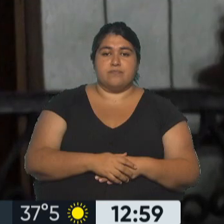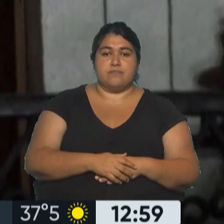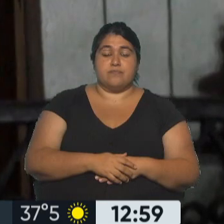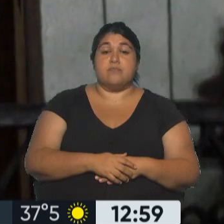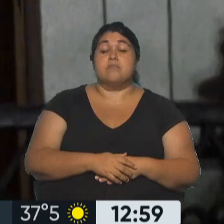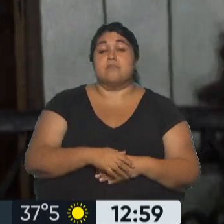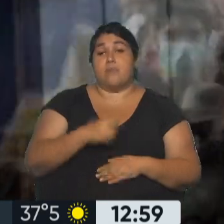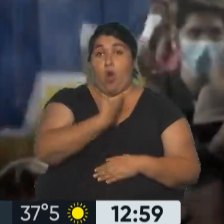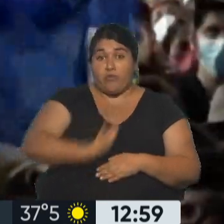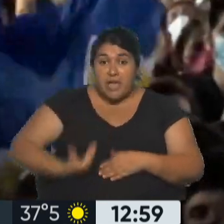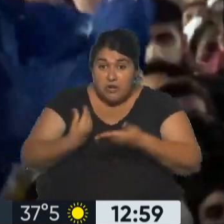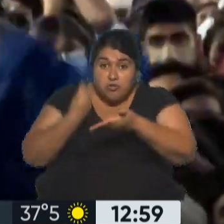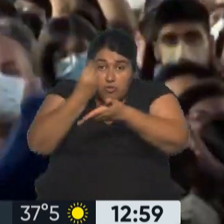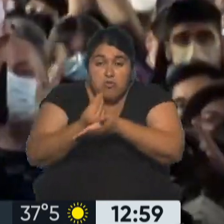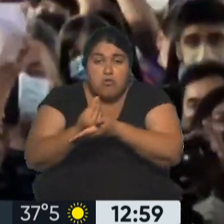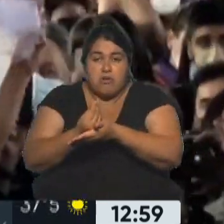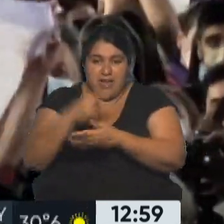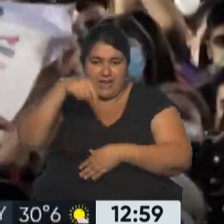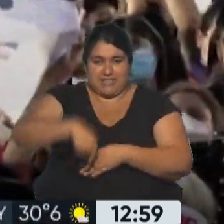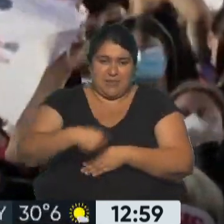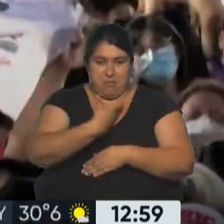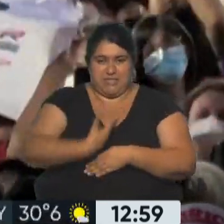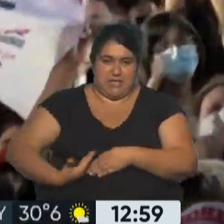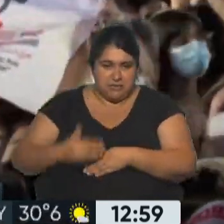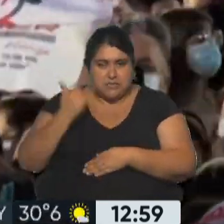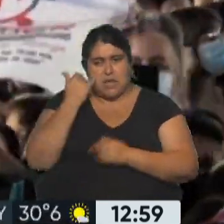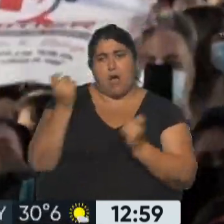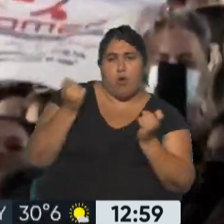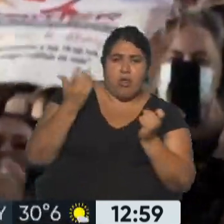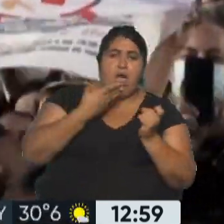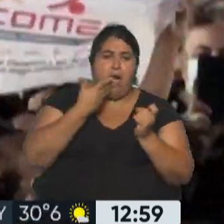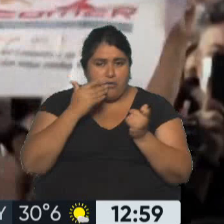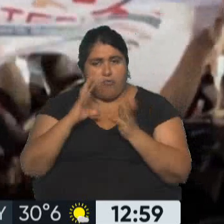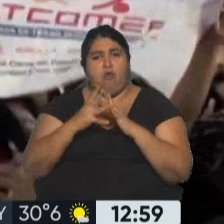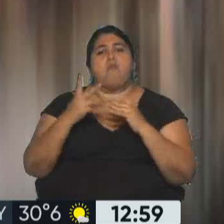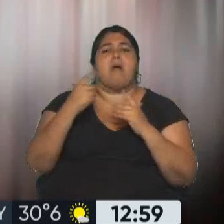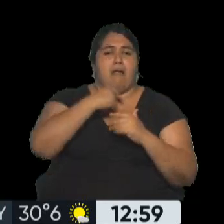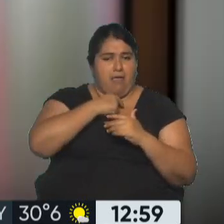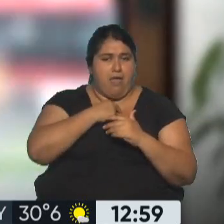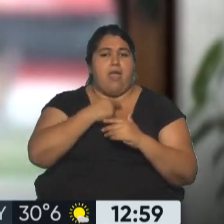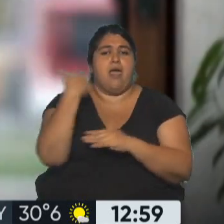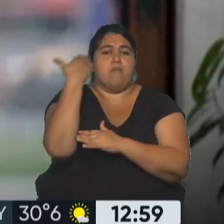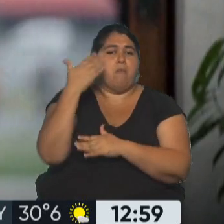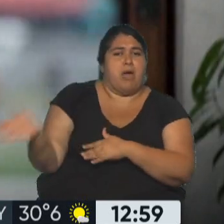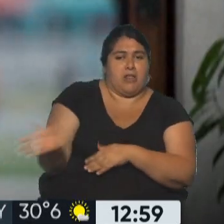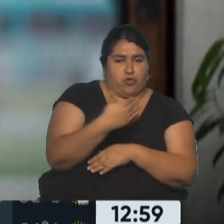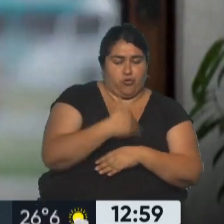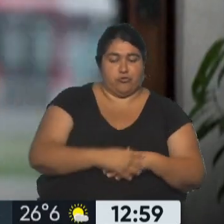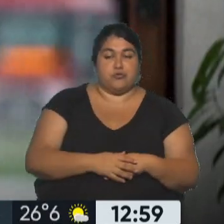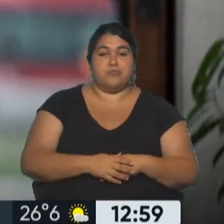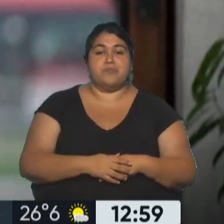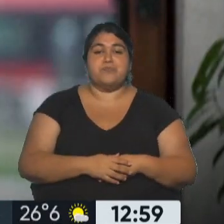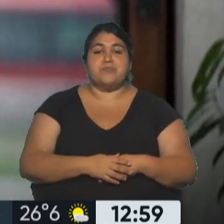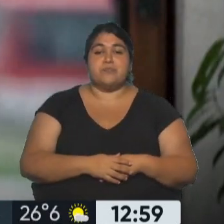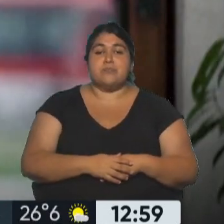Con la llegada al gobierno, el actual presidente moderó sus posiciones y recurre a los acuerdos transversales. Quiero que sepan